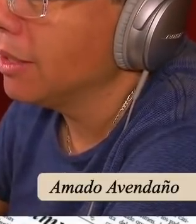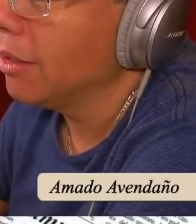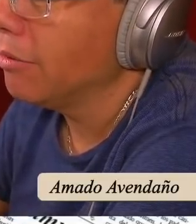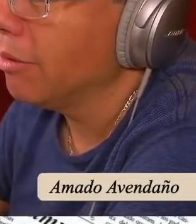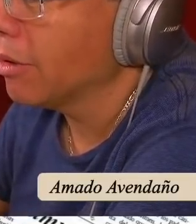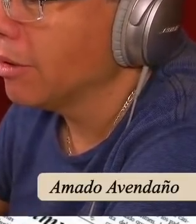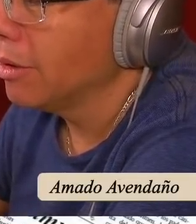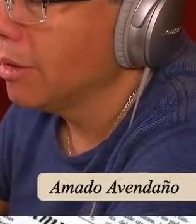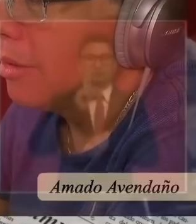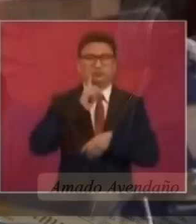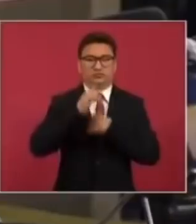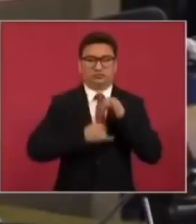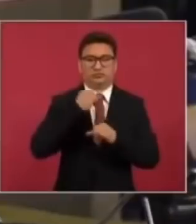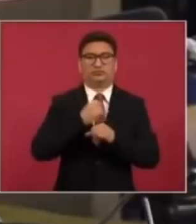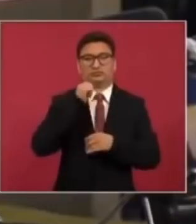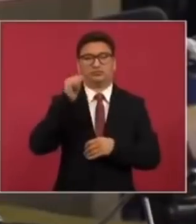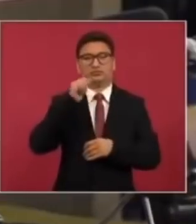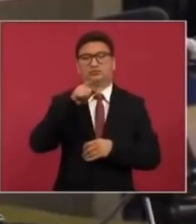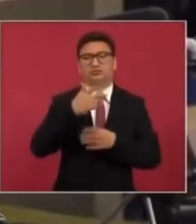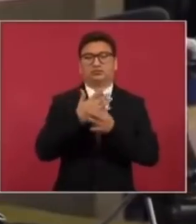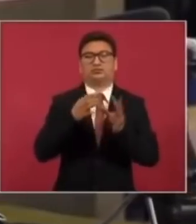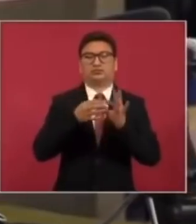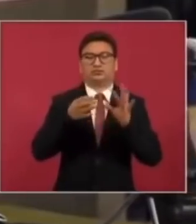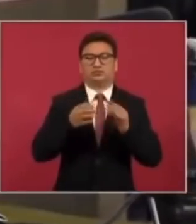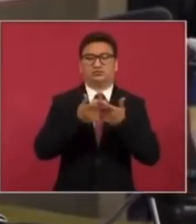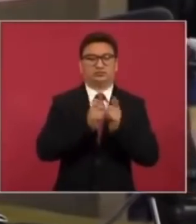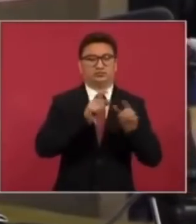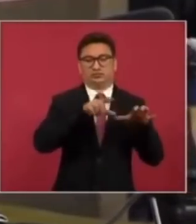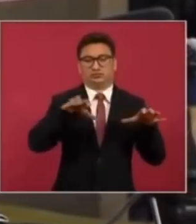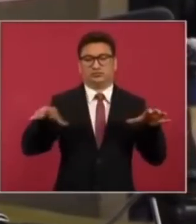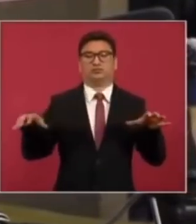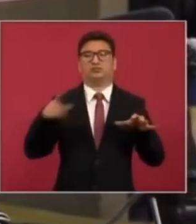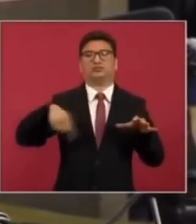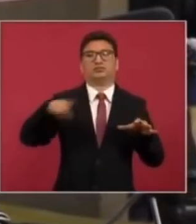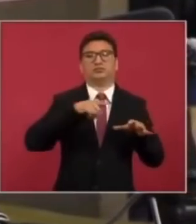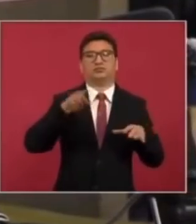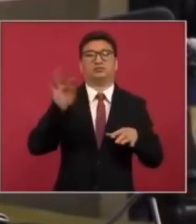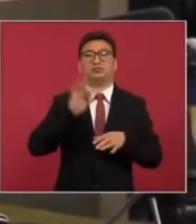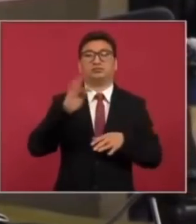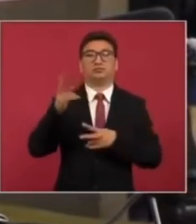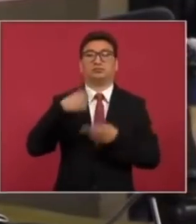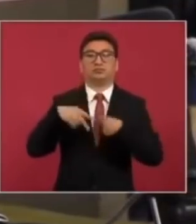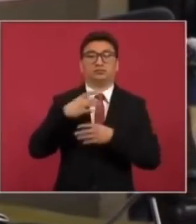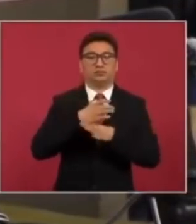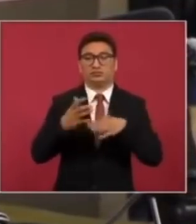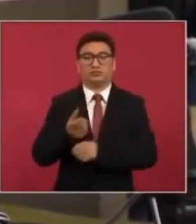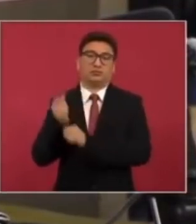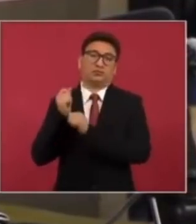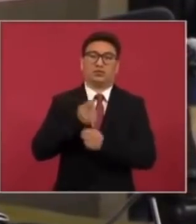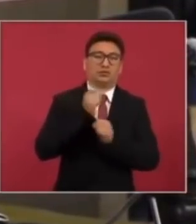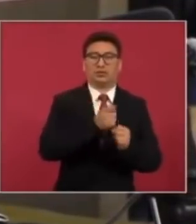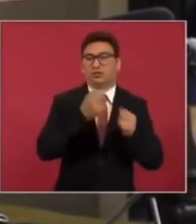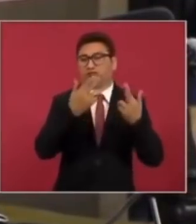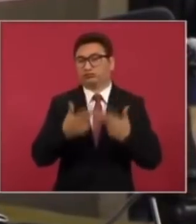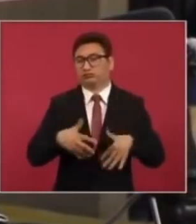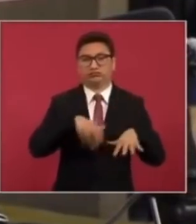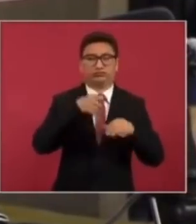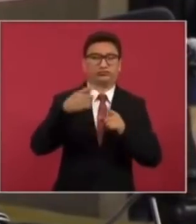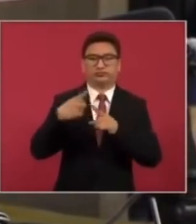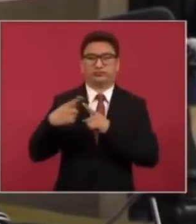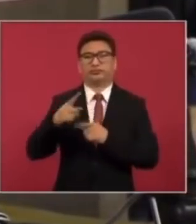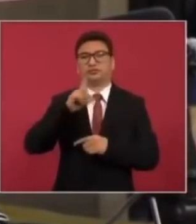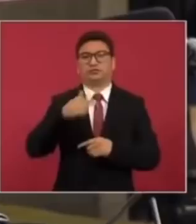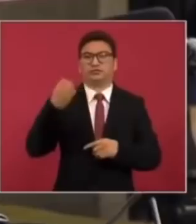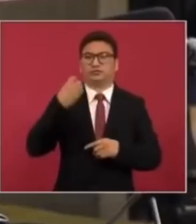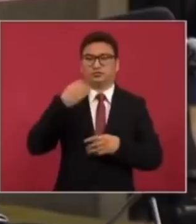háganme el chingado favor. Ayer hacía usted un señalamiento a grupos que supuestamente vienen con marros y todo ese asunto a hacer destrozos. Pero curiosamente, después de